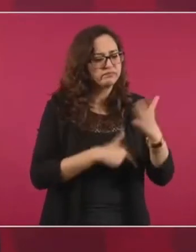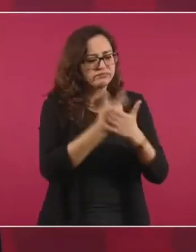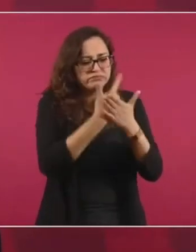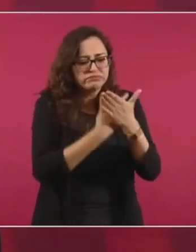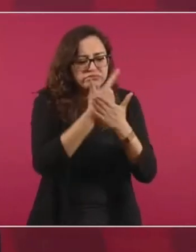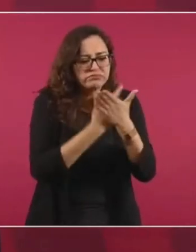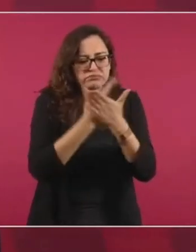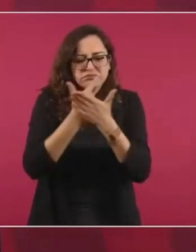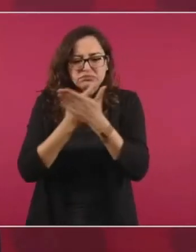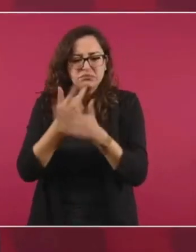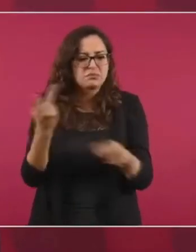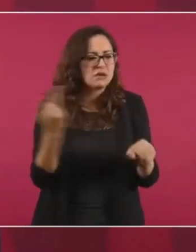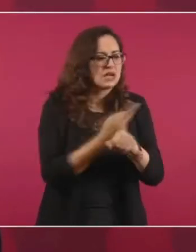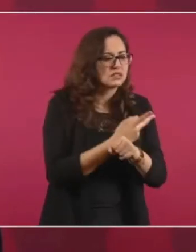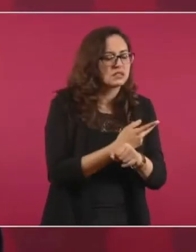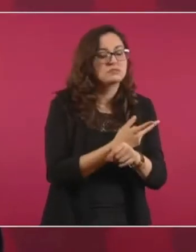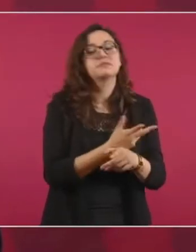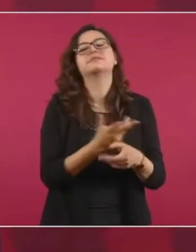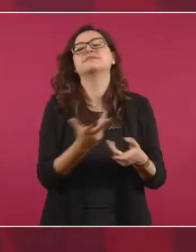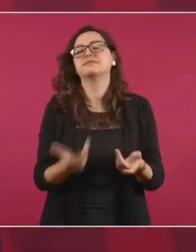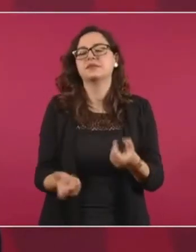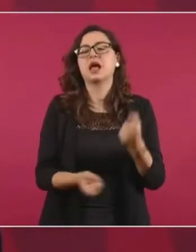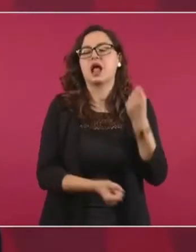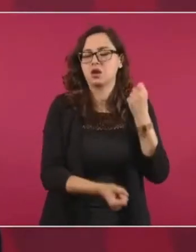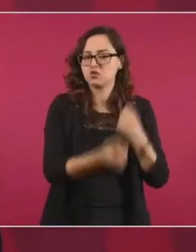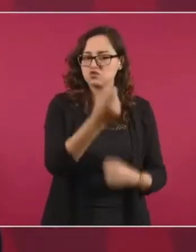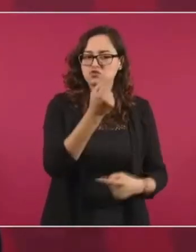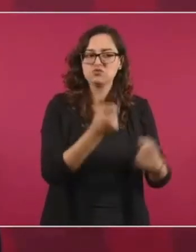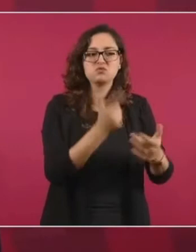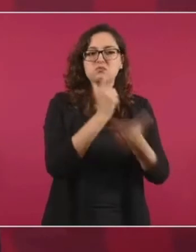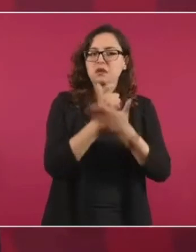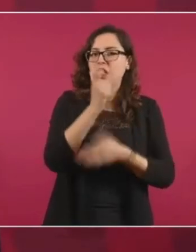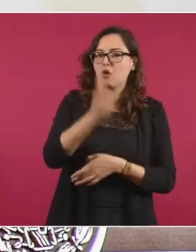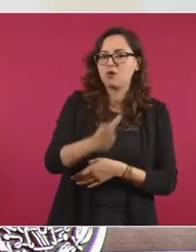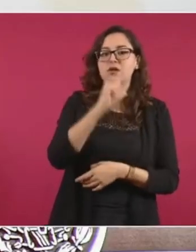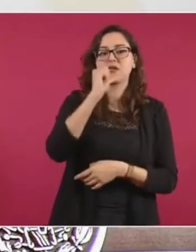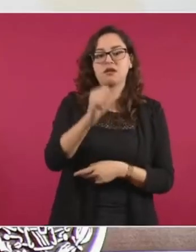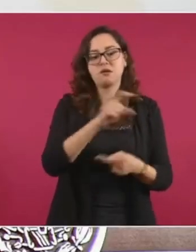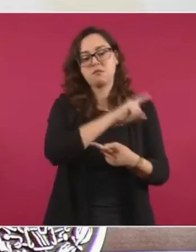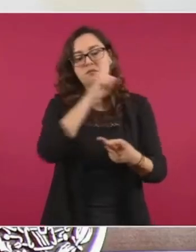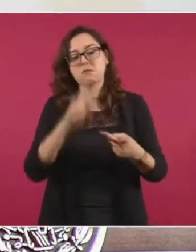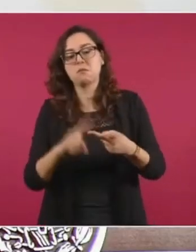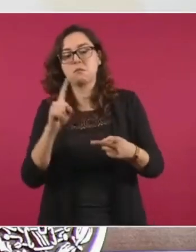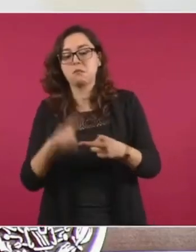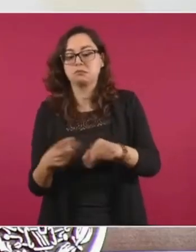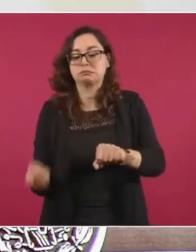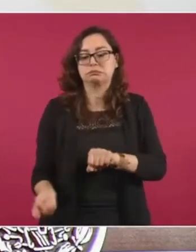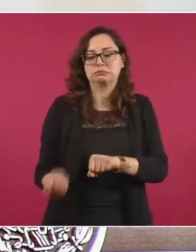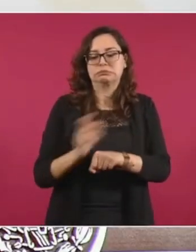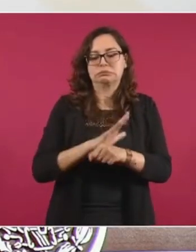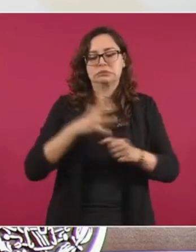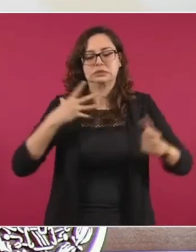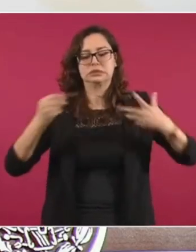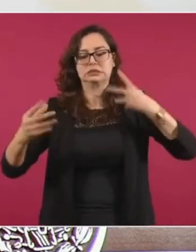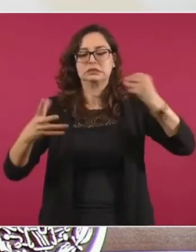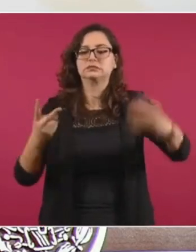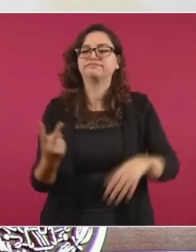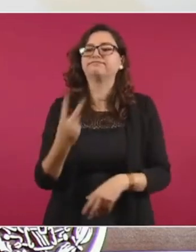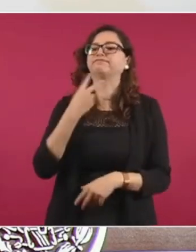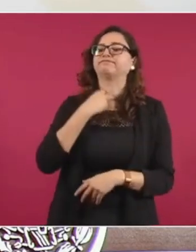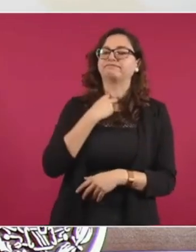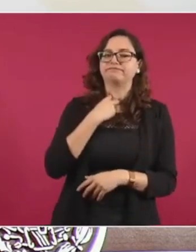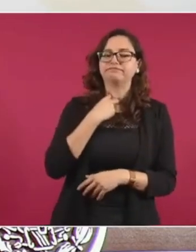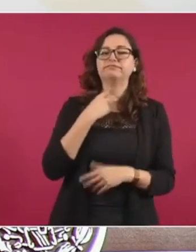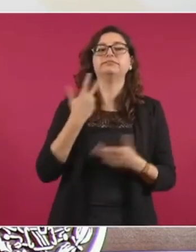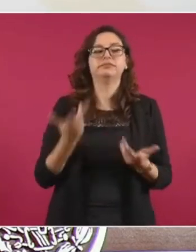otros por pandemia, mediante determinantes medidas de carácter